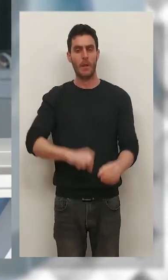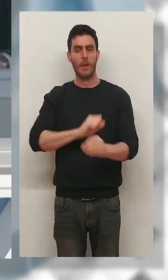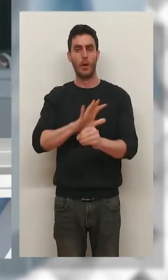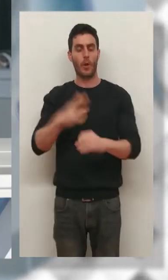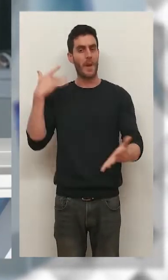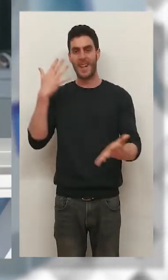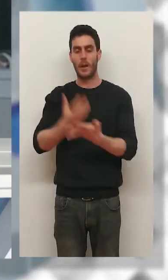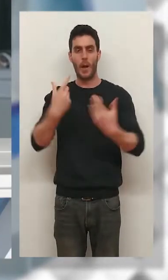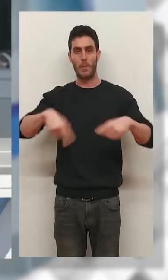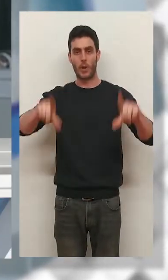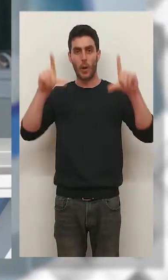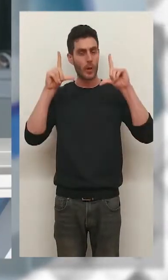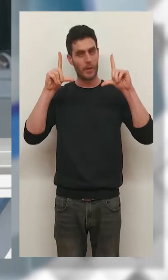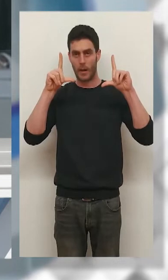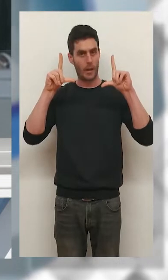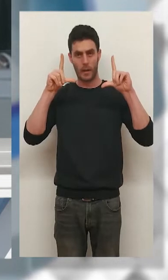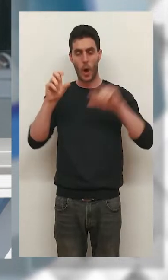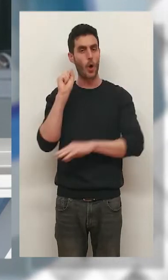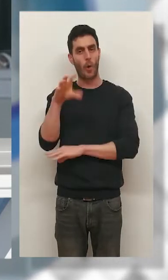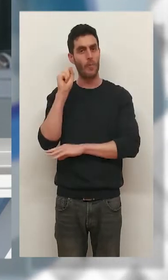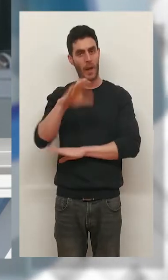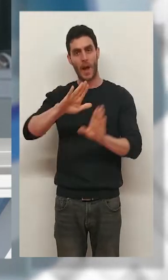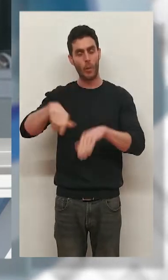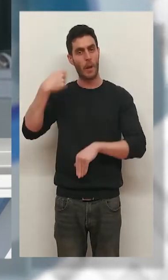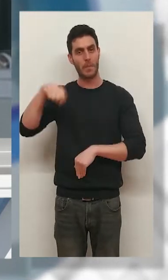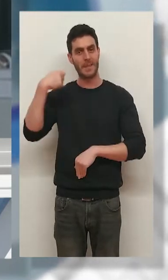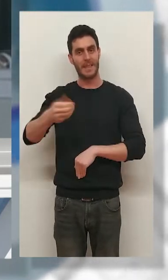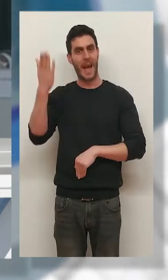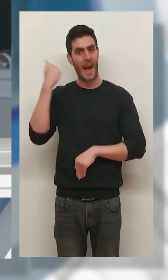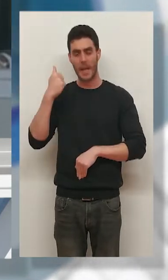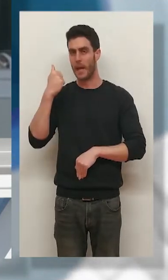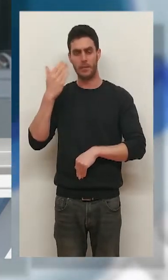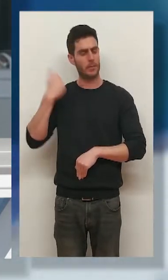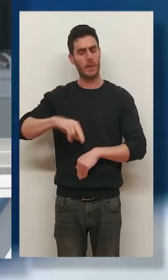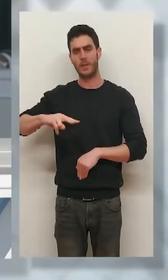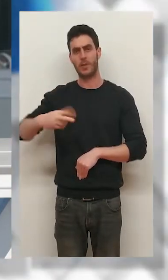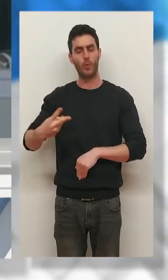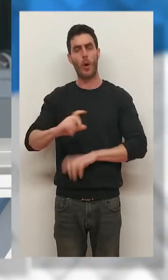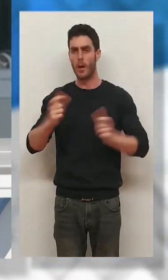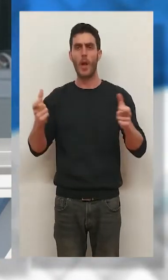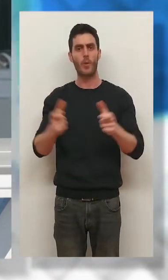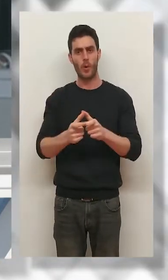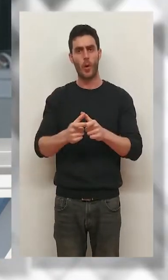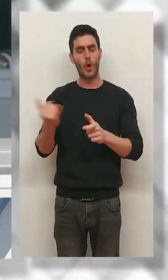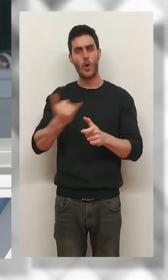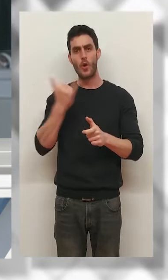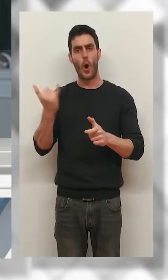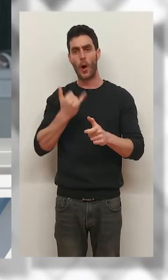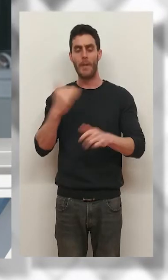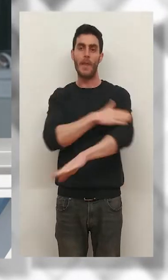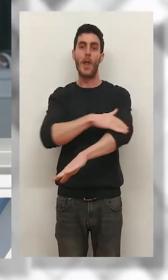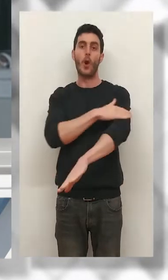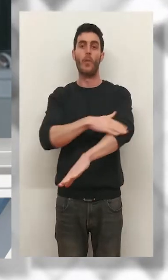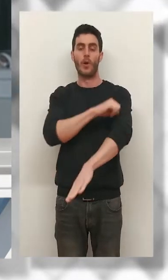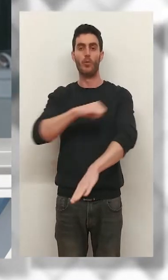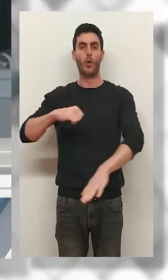La pandemia, hasta ahora protagonista indiscutible de las últimas conferencias de presidentes, pasó ayer a un segundo plano. En el encuentro que mantuvieron los jefes de los